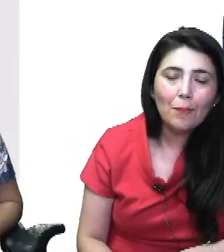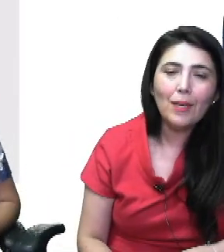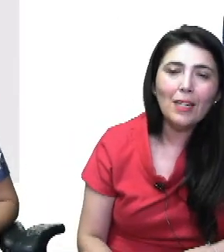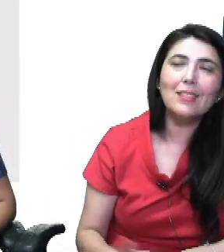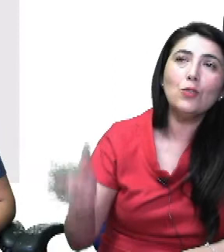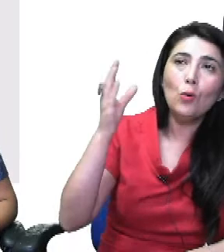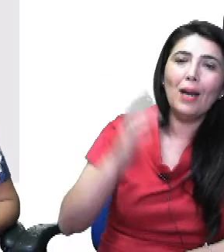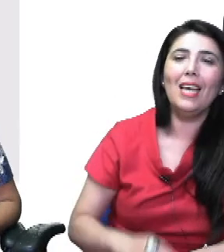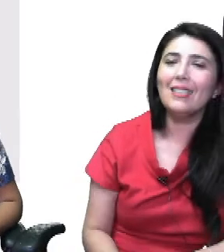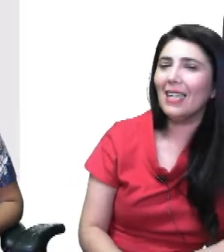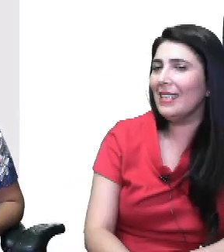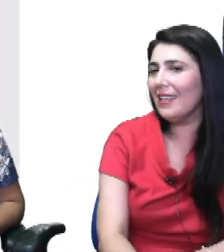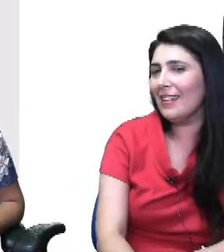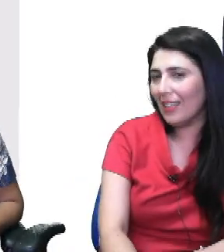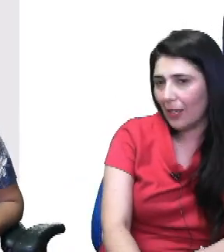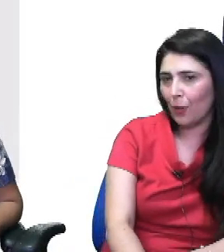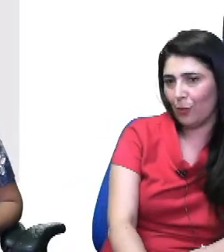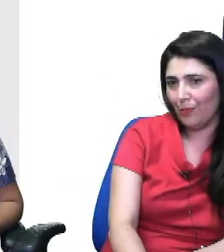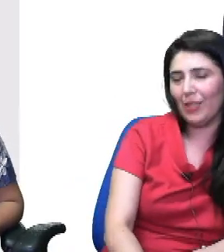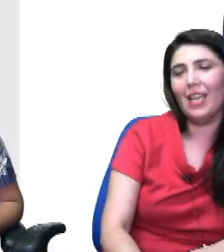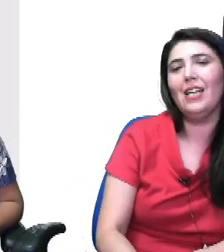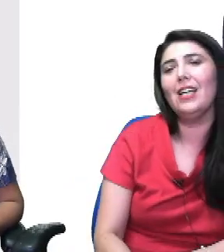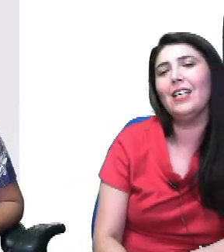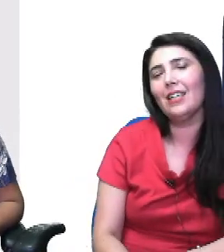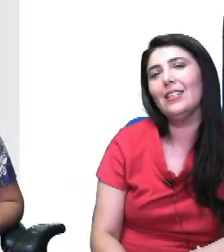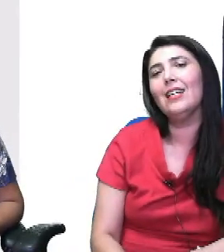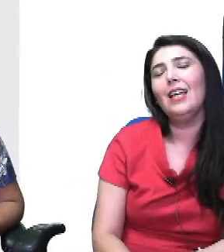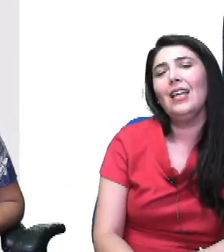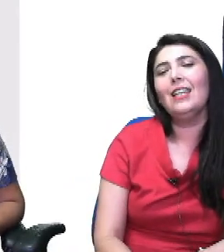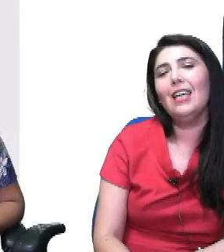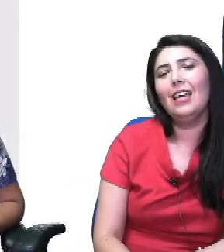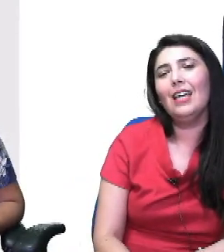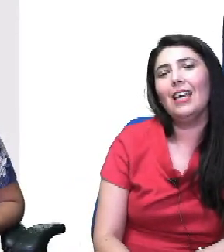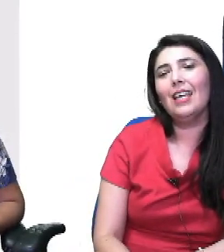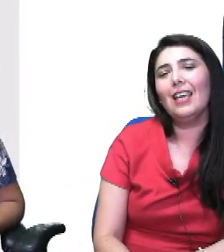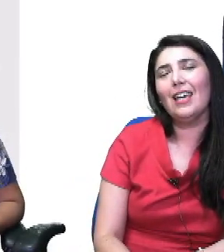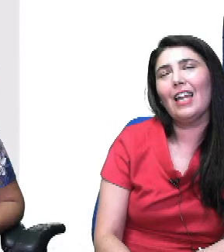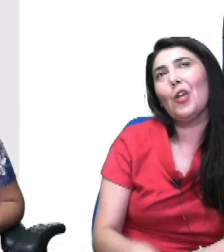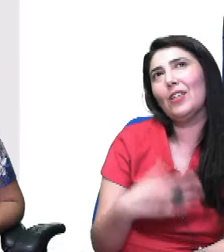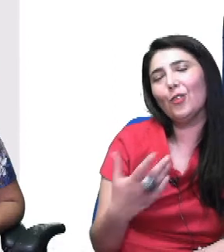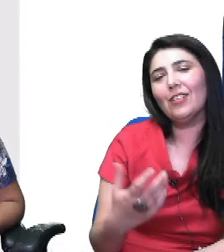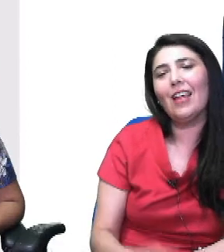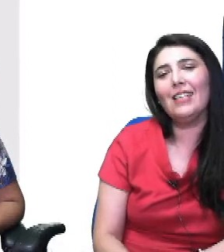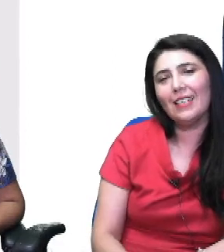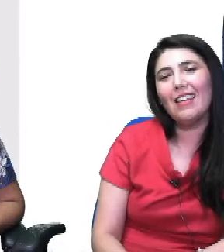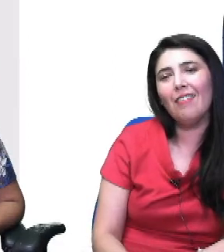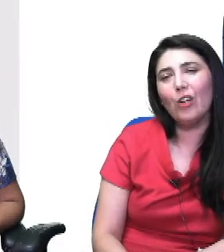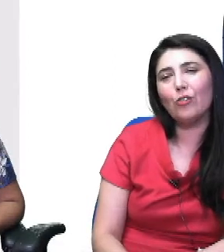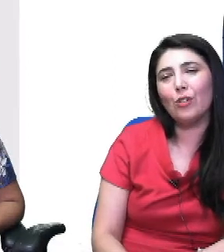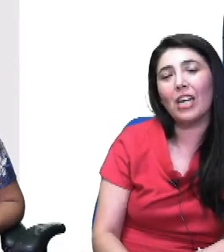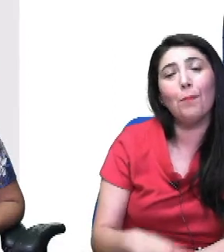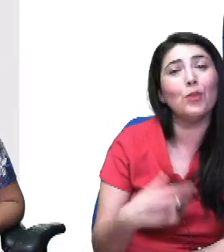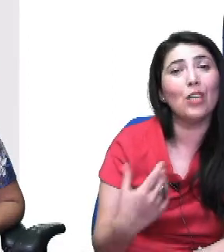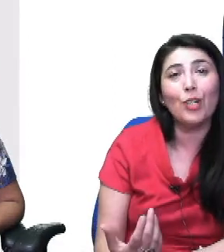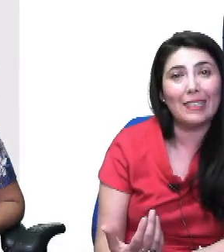esto también se suma el estrés de incidente crítico, que es el estrés que la denominación que se le da al estrés que viven